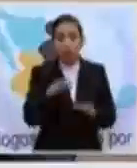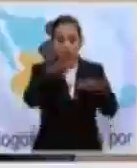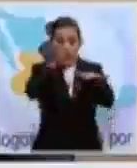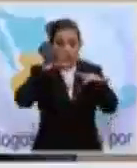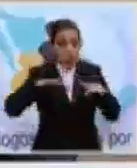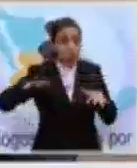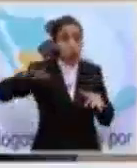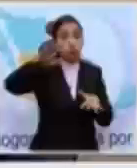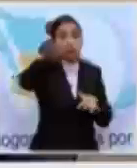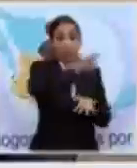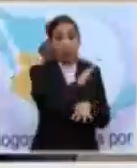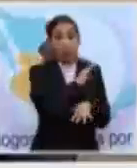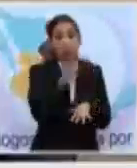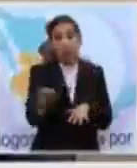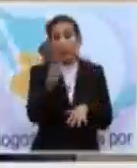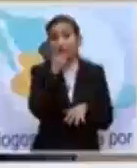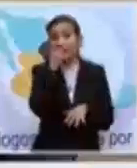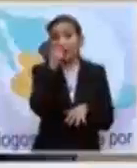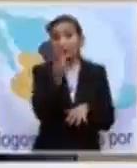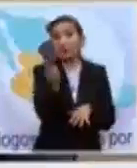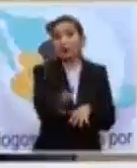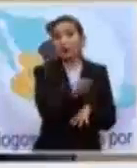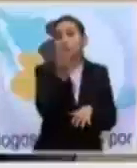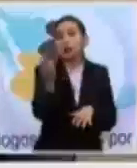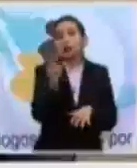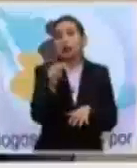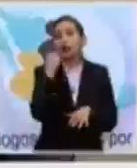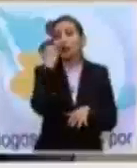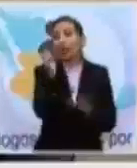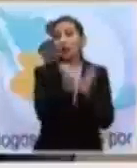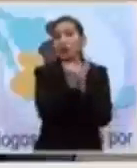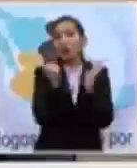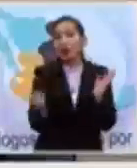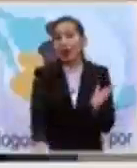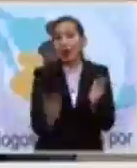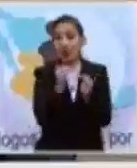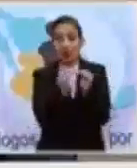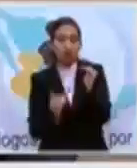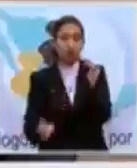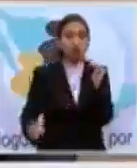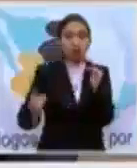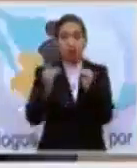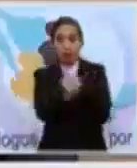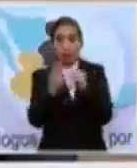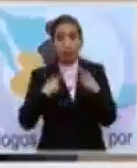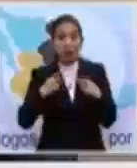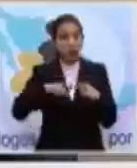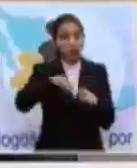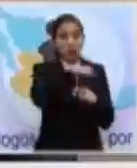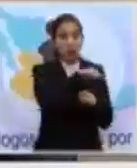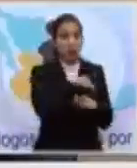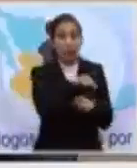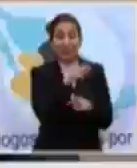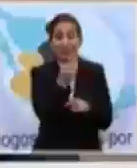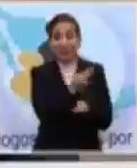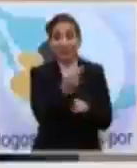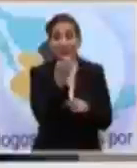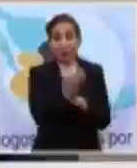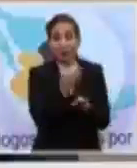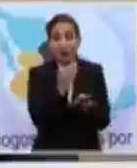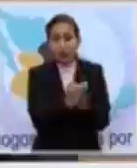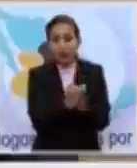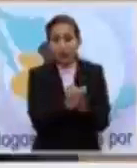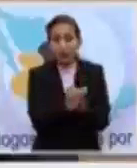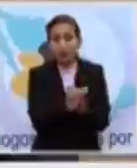este calibre se puede señalar que ustedes no tienen una agenda a la altura de lo que un ciudadano mexicano requiere en este